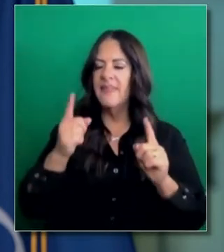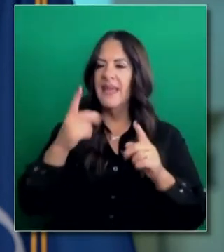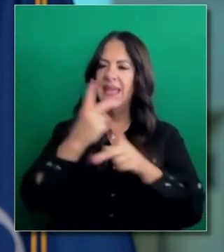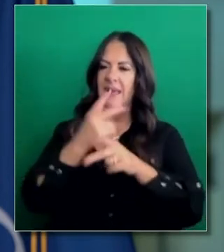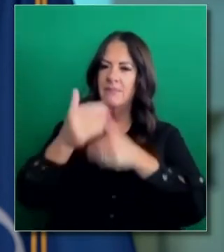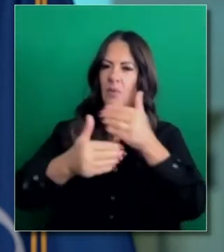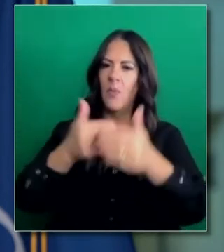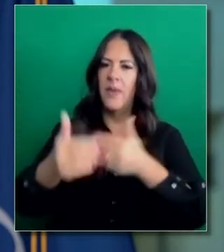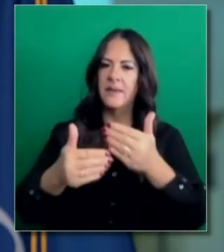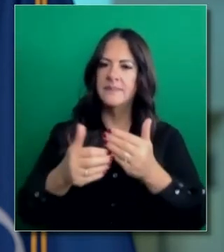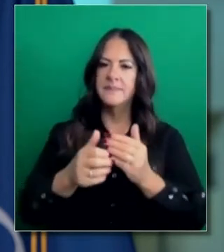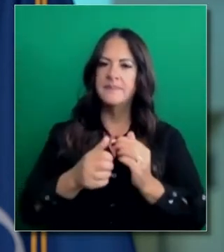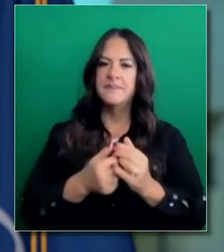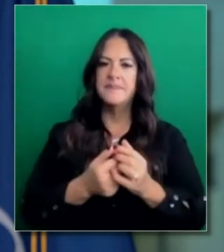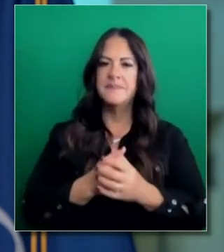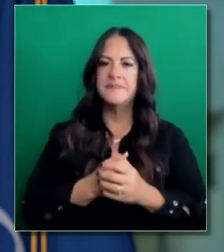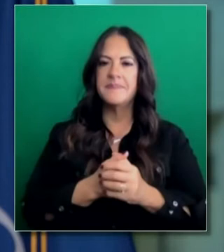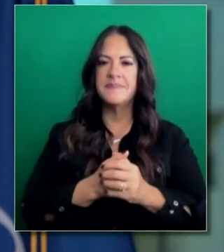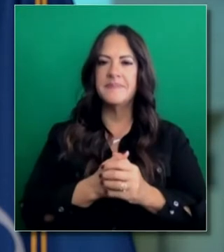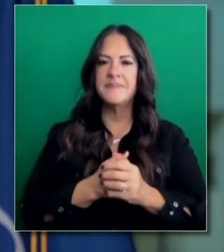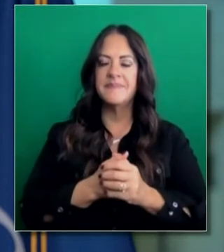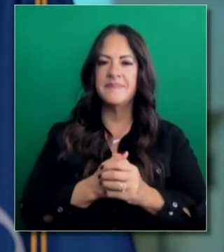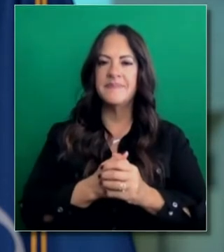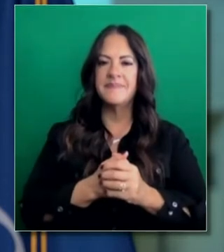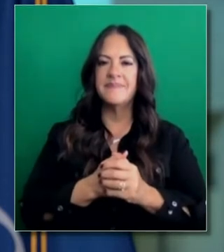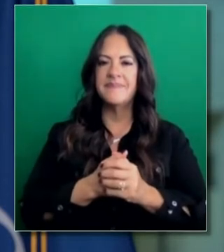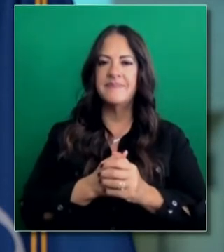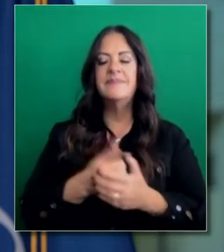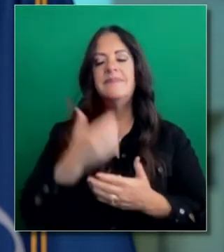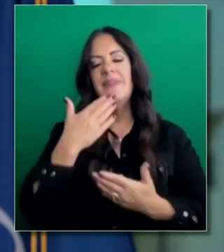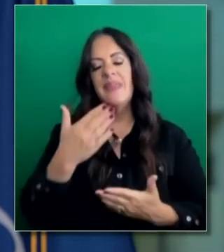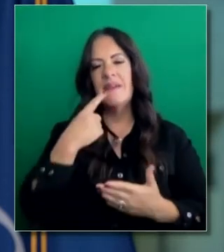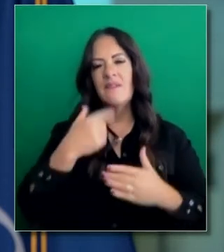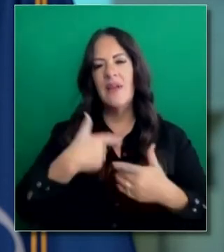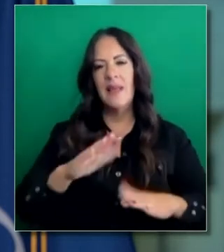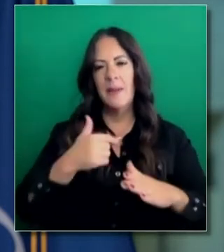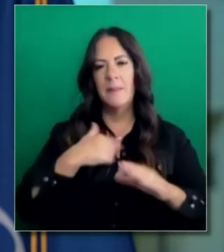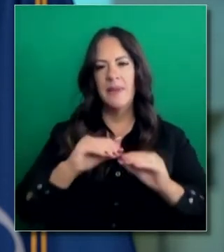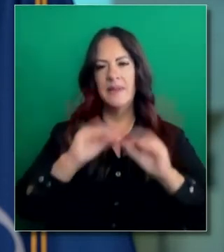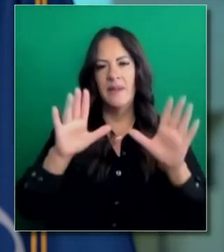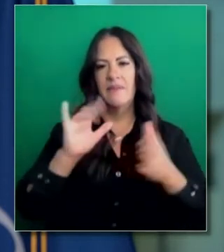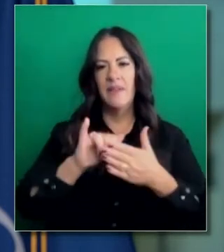one y nivel 2 bueno en fin gracias por la oportunidad de calificar